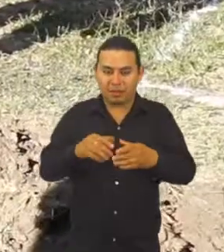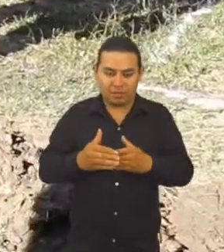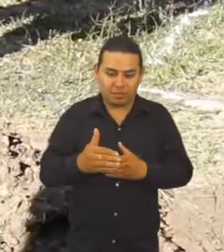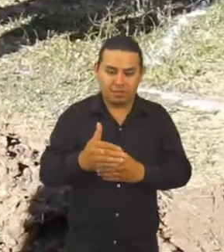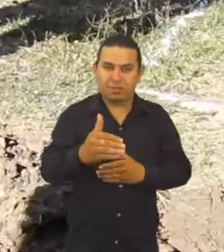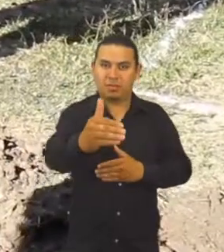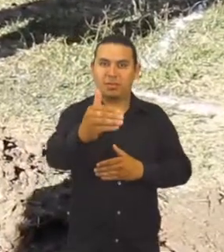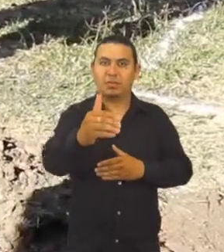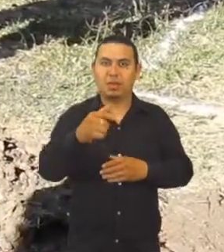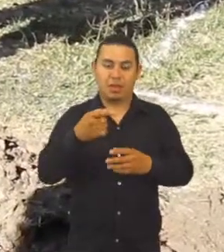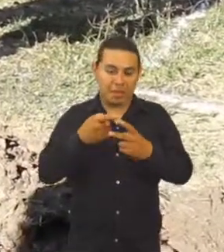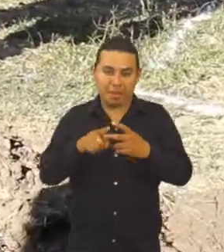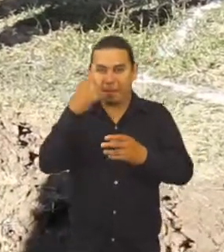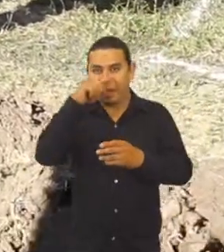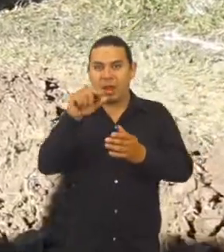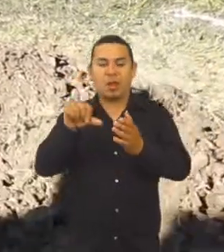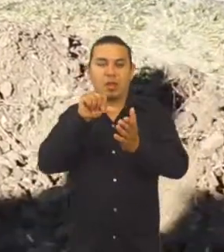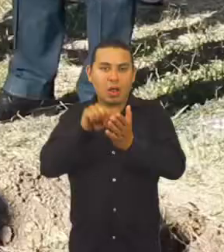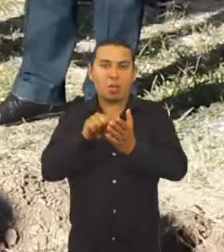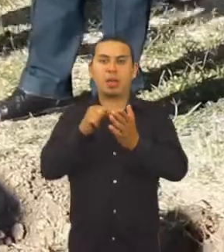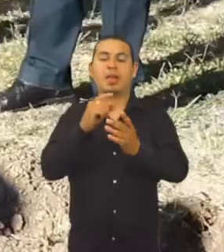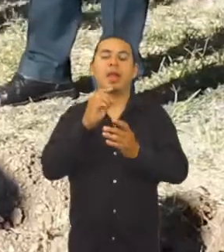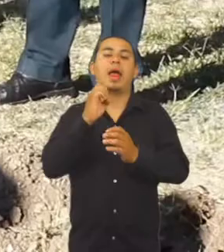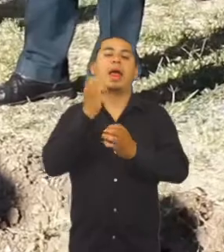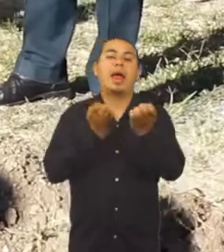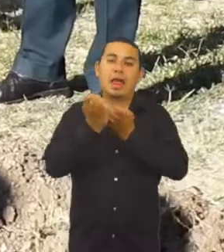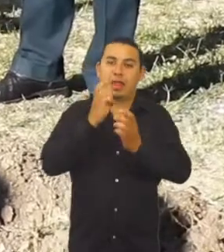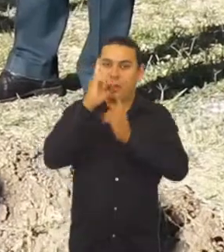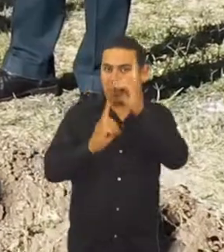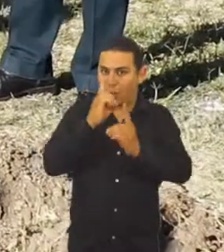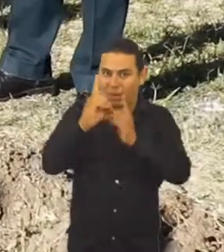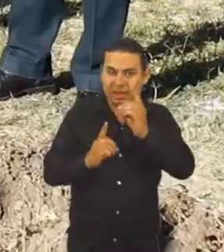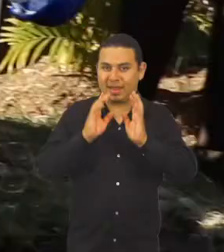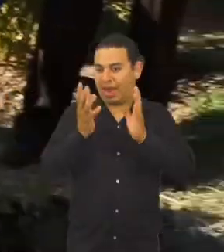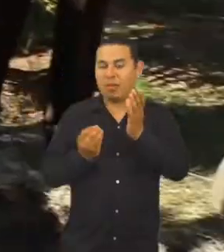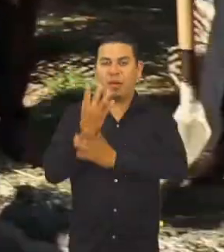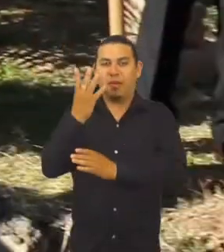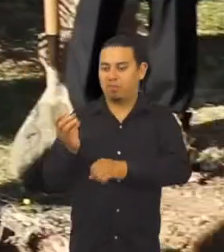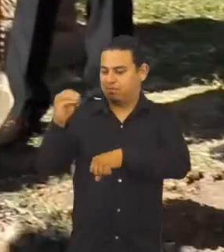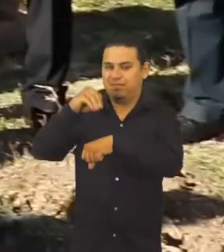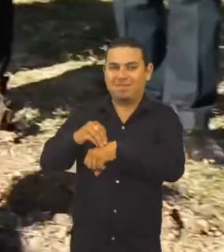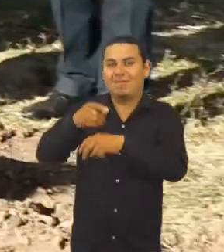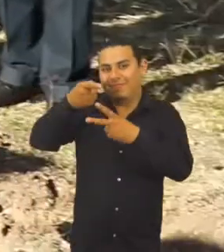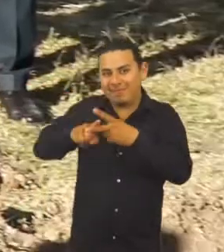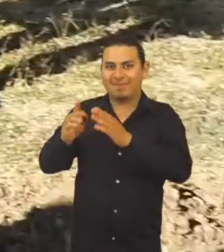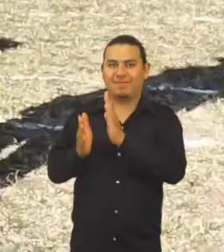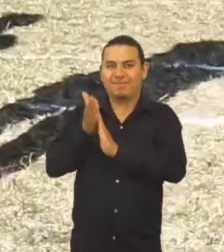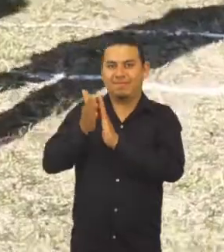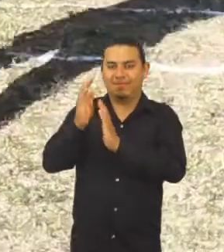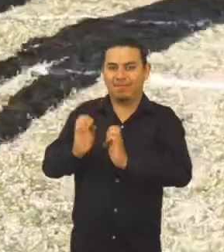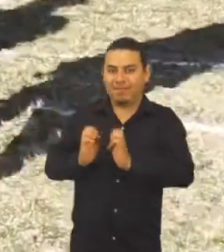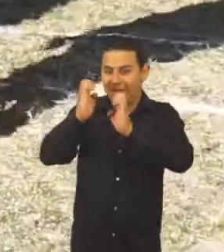del complemento del edificio H de la Escuela de Cultura Física y Deportes, en donde alberga la licenciatura en entrenamiento deportivo. En un tercer